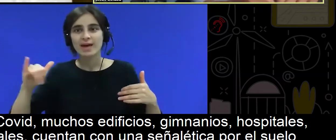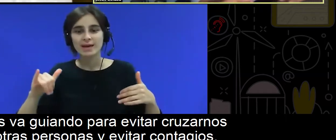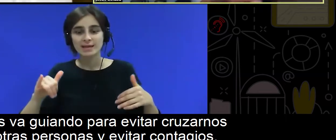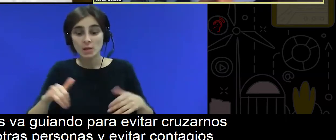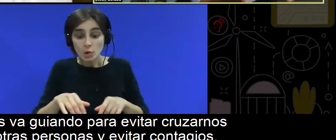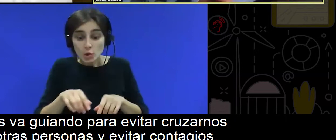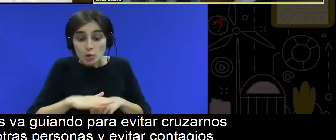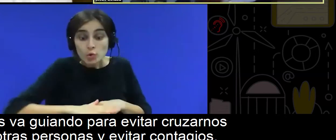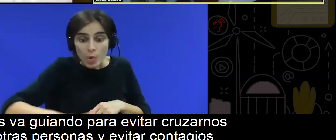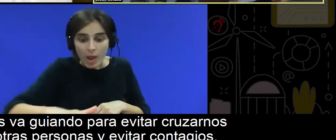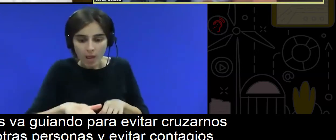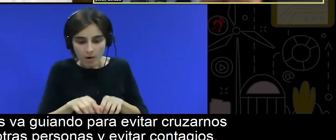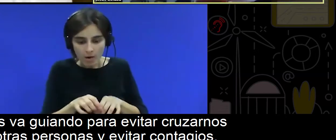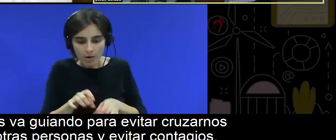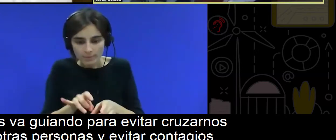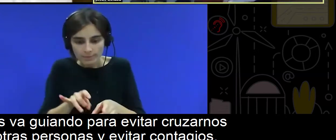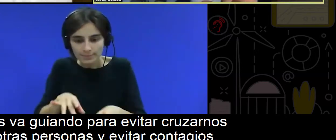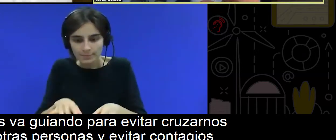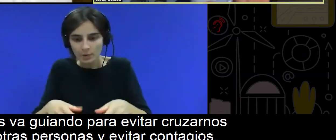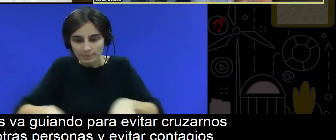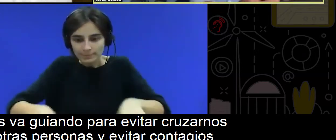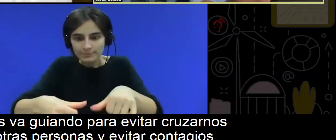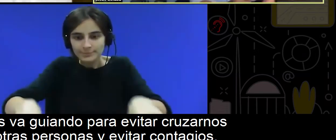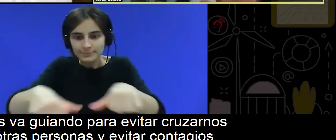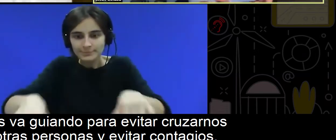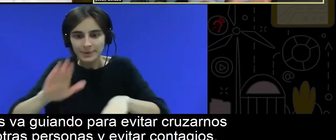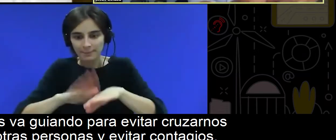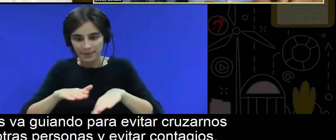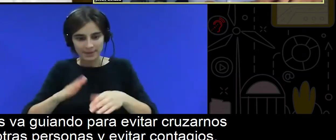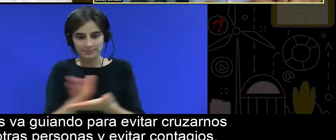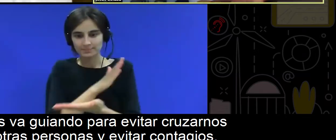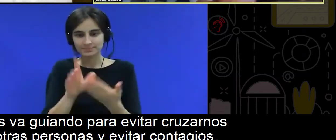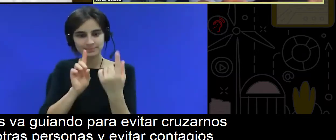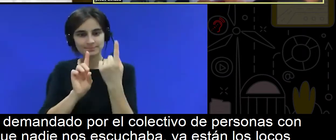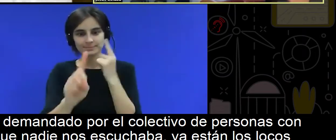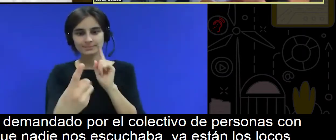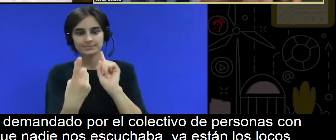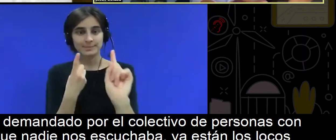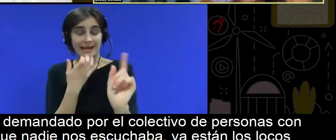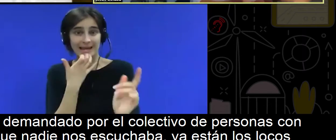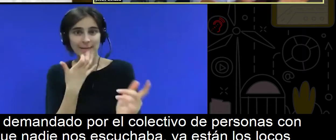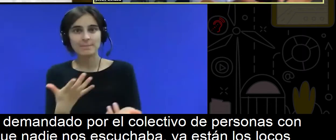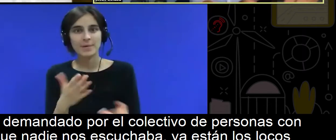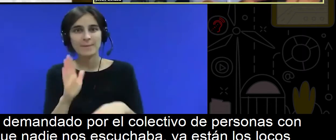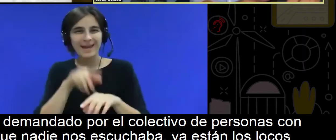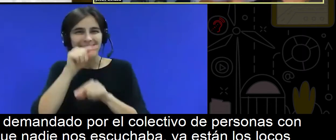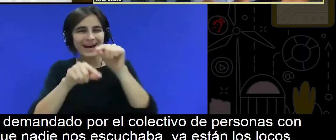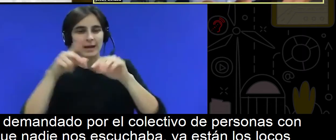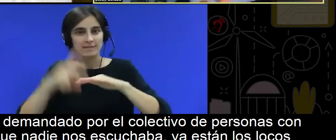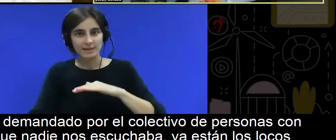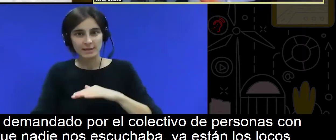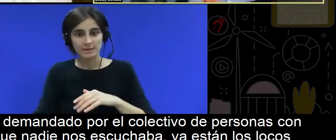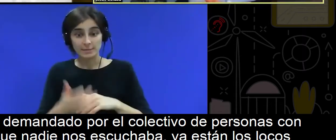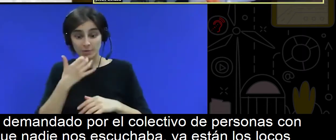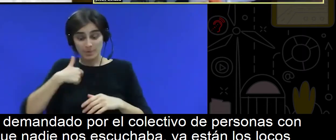suelo que nos van guiando para evitar cruzarnos con otras personas y evitar contagios, ¿no? Esto, que era algo muy demandado por el